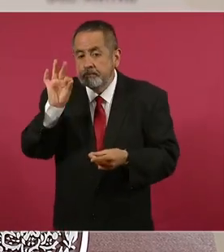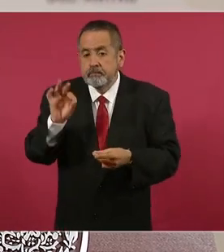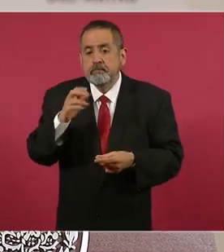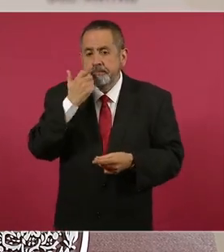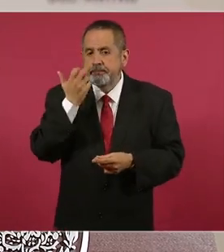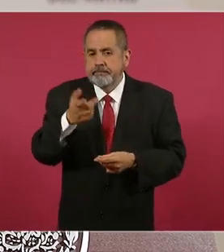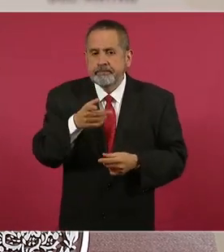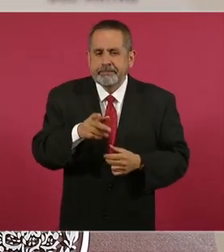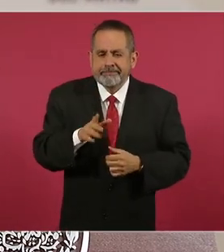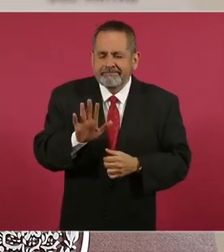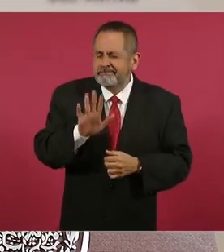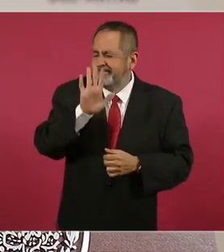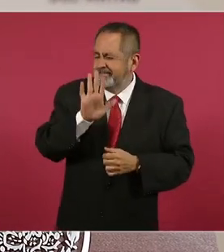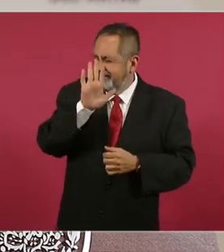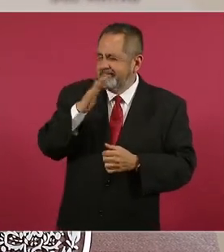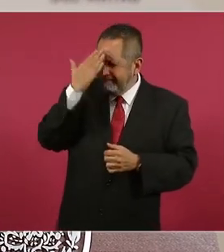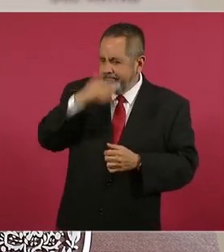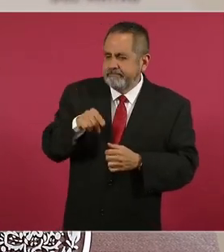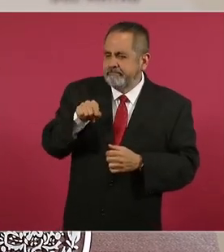ya se sabe